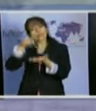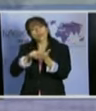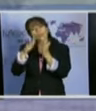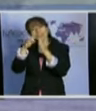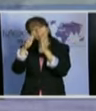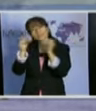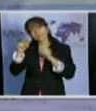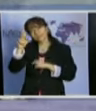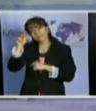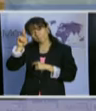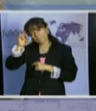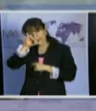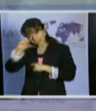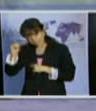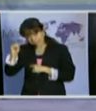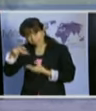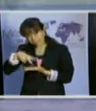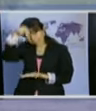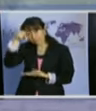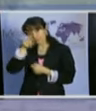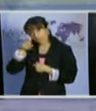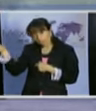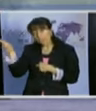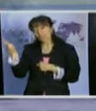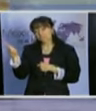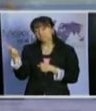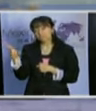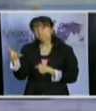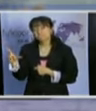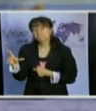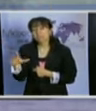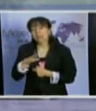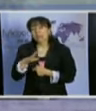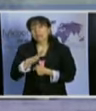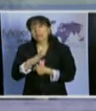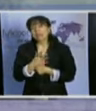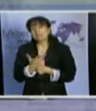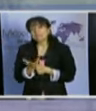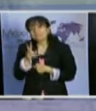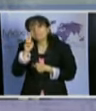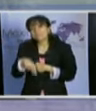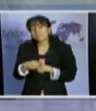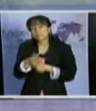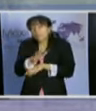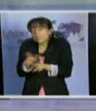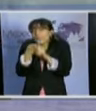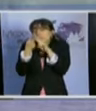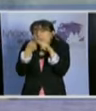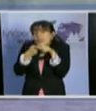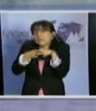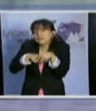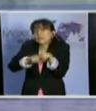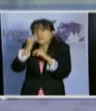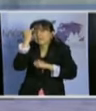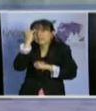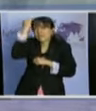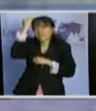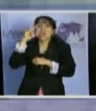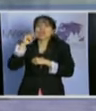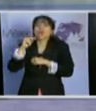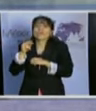una continuidad, ha habido una idea, no es que se haga de una manera en una oportunidad y de otra manera en la